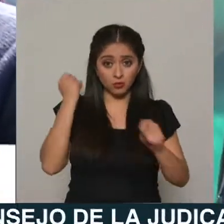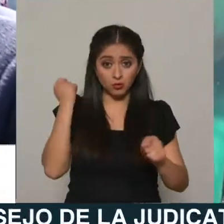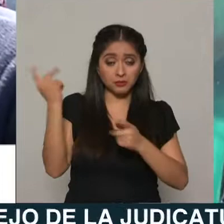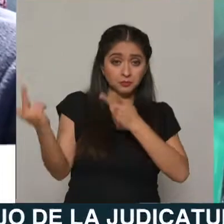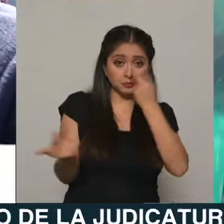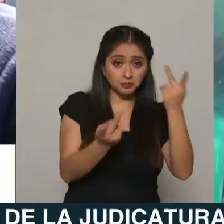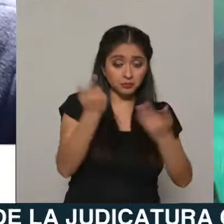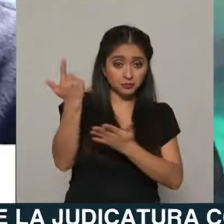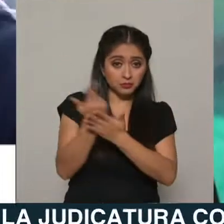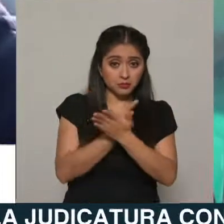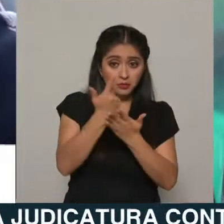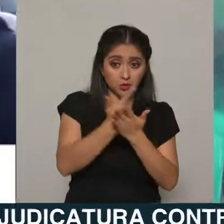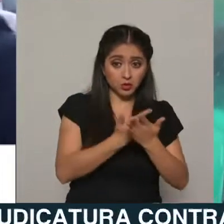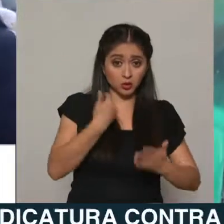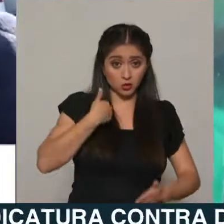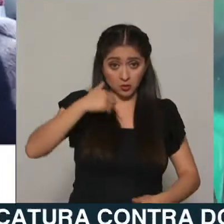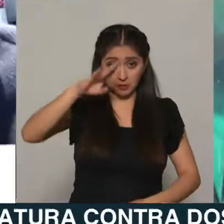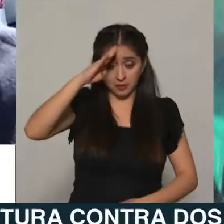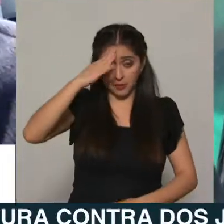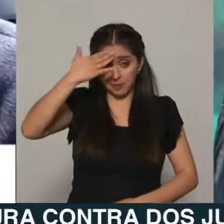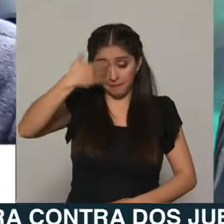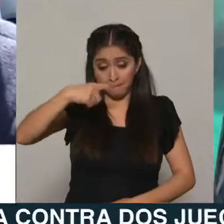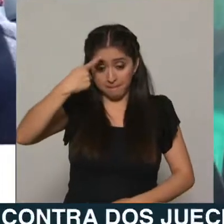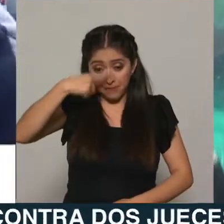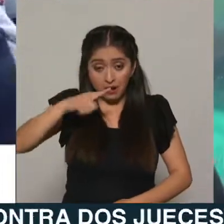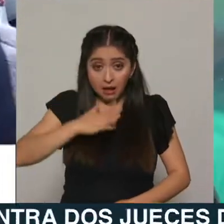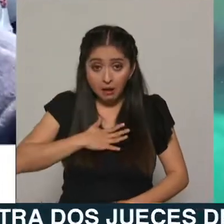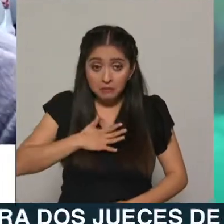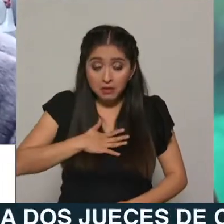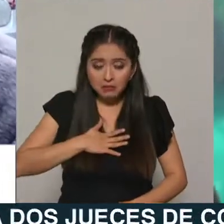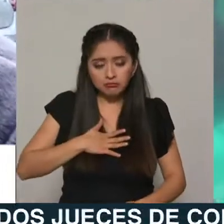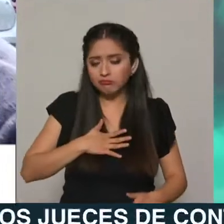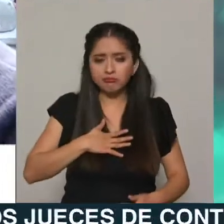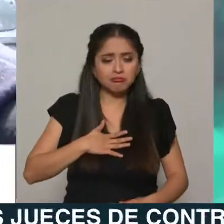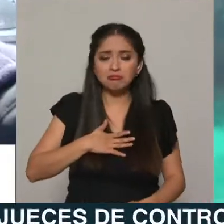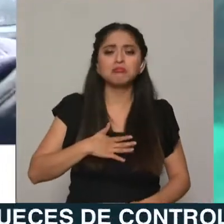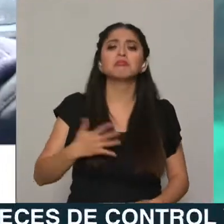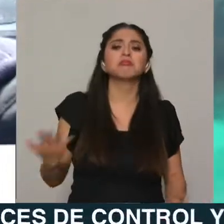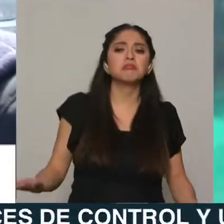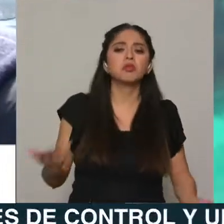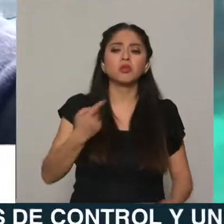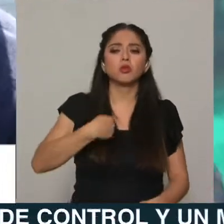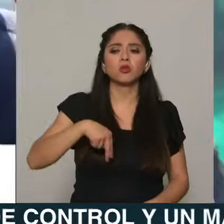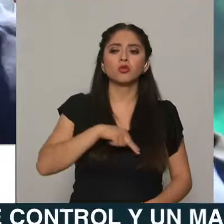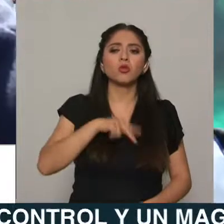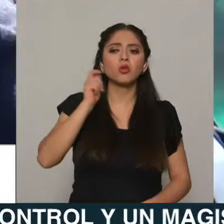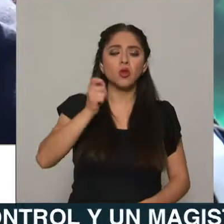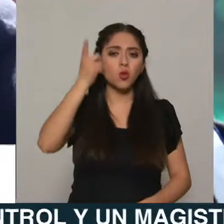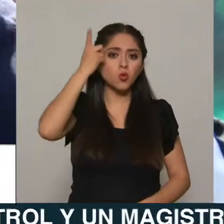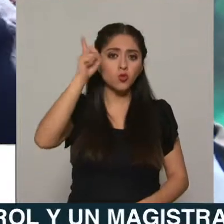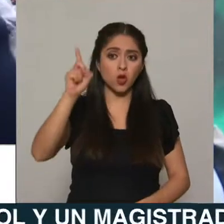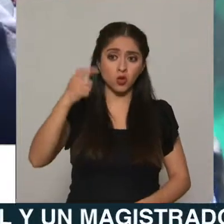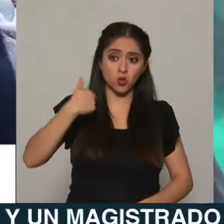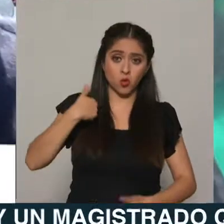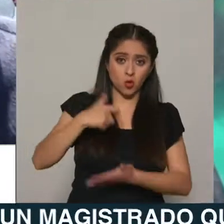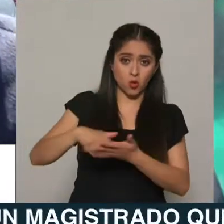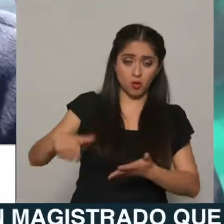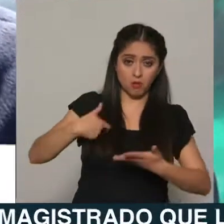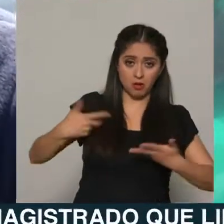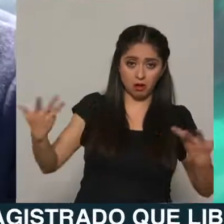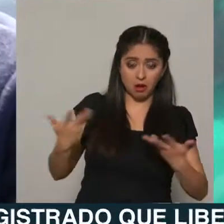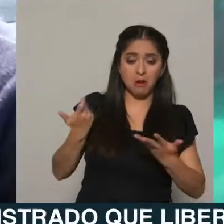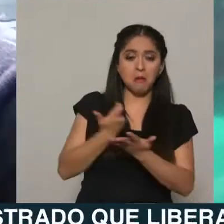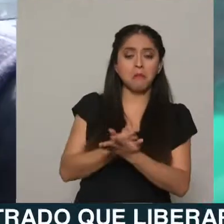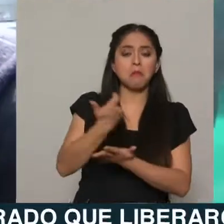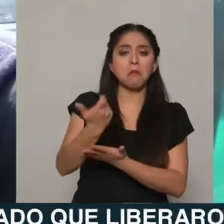pienso que esté bien para nosotros en lo personal. ¿Por qué? Porque aquí nosotros finalmente somos dueños de lo que tenemos y no